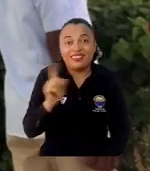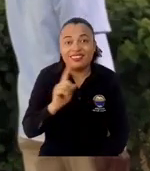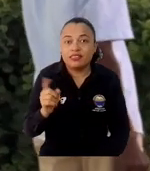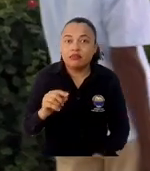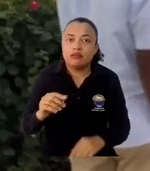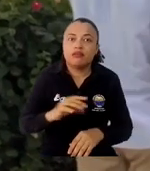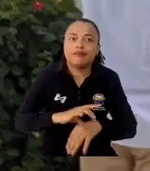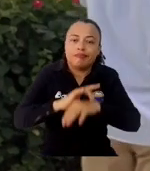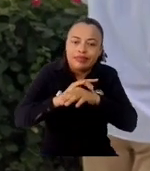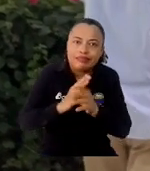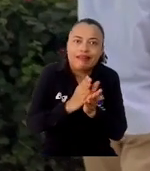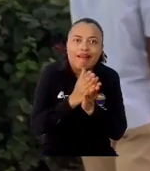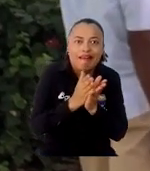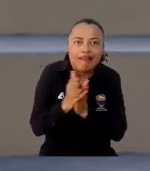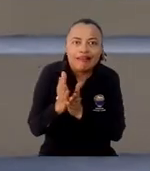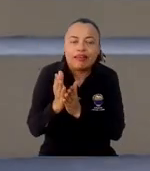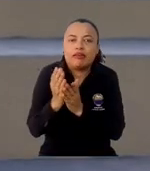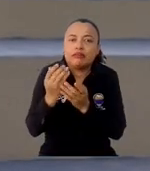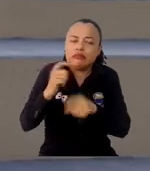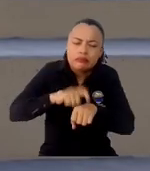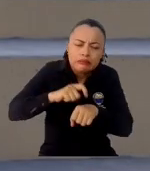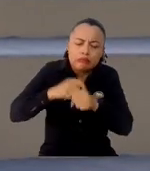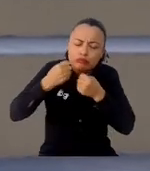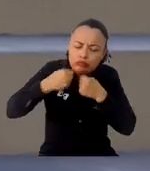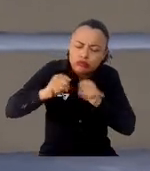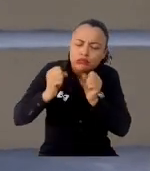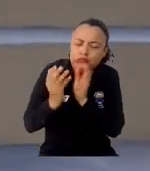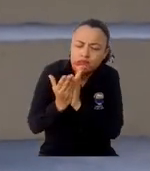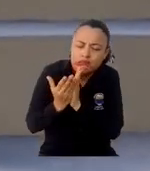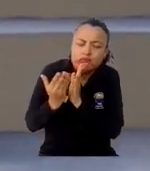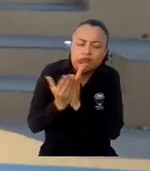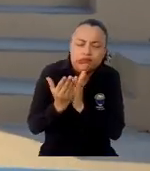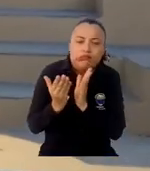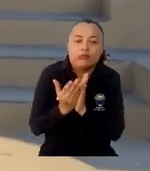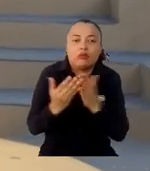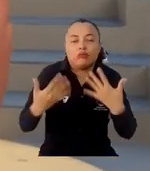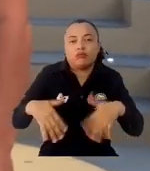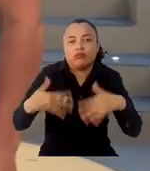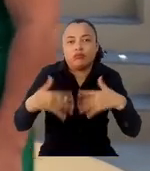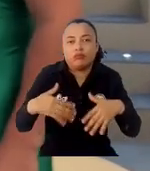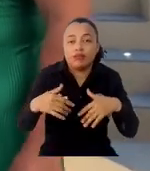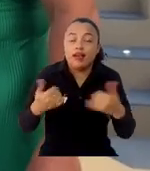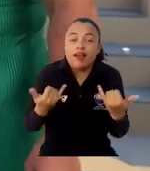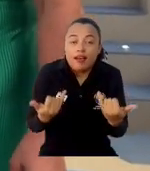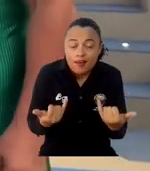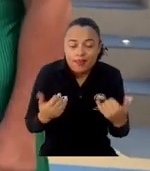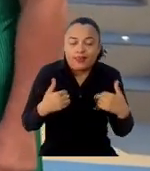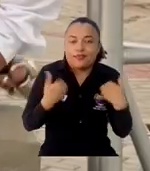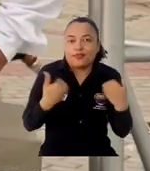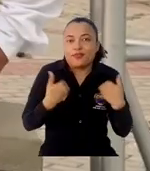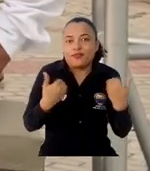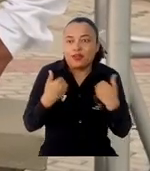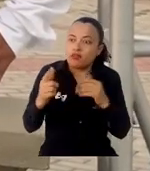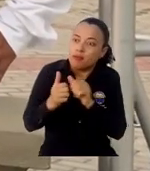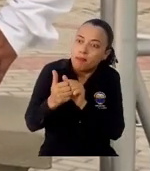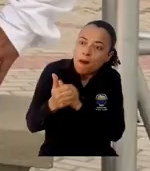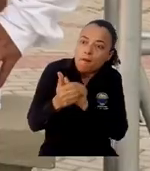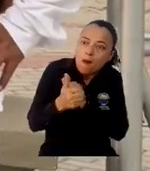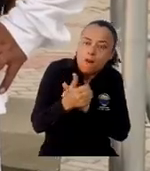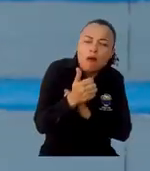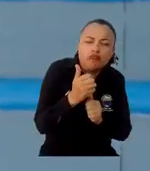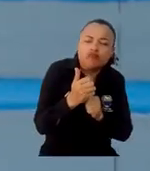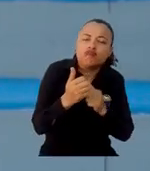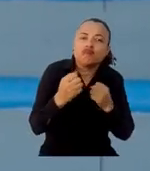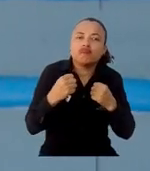carrera fácil, es una carrera que tienen que dedicarle mucho tiempo. Y bueno, es de mucha satisfacción, como le digo, porque superó todas esas